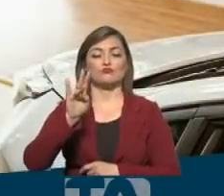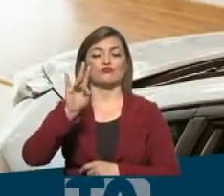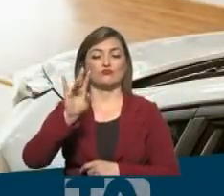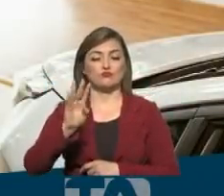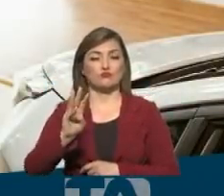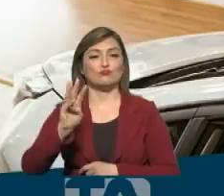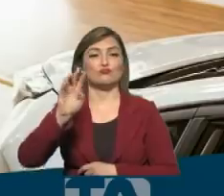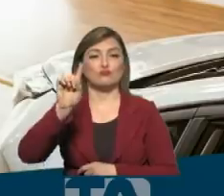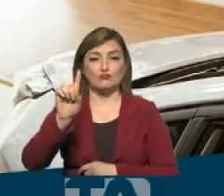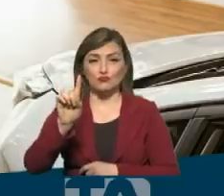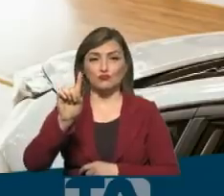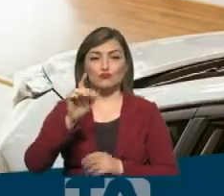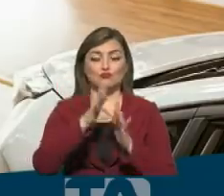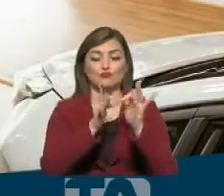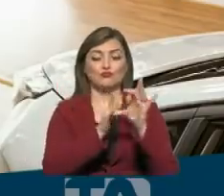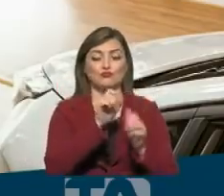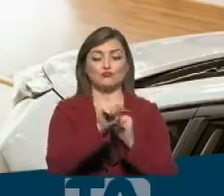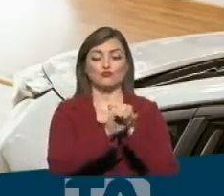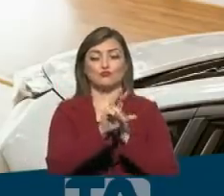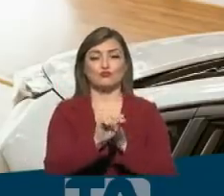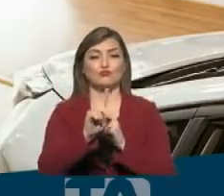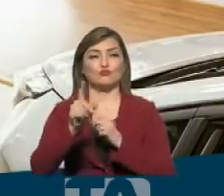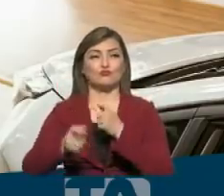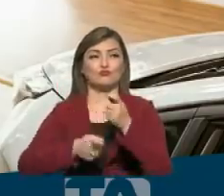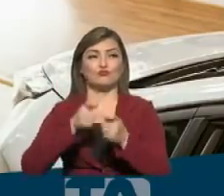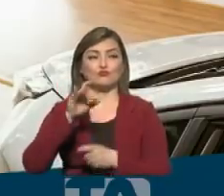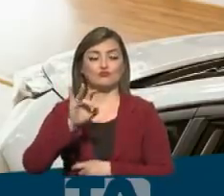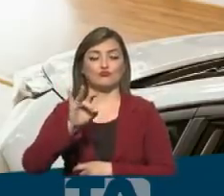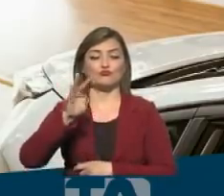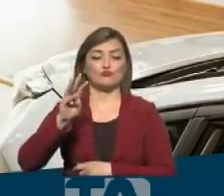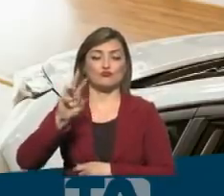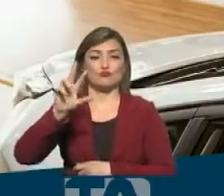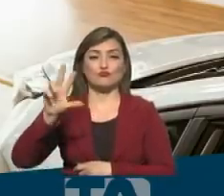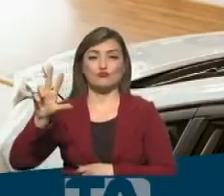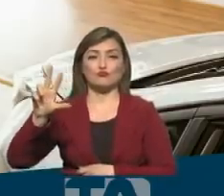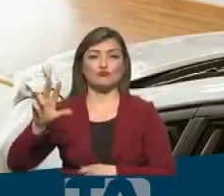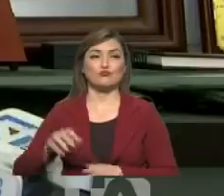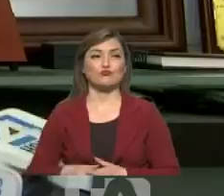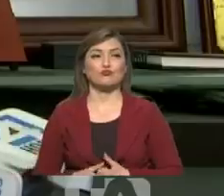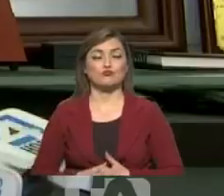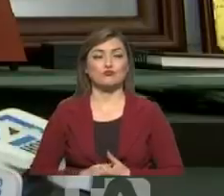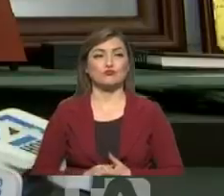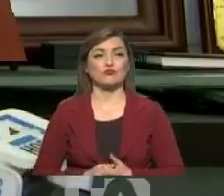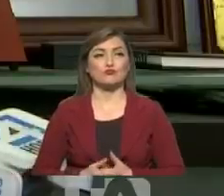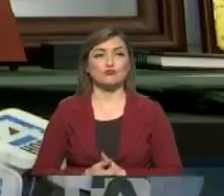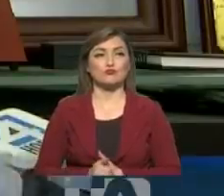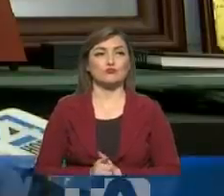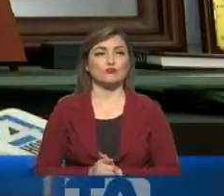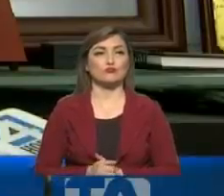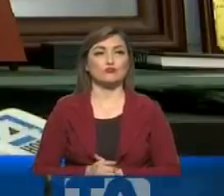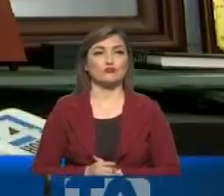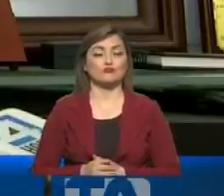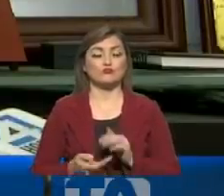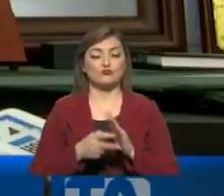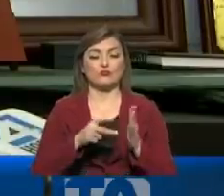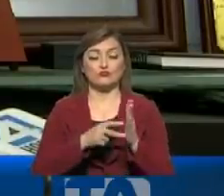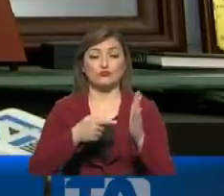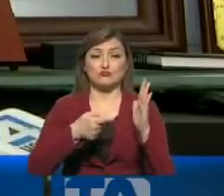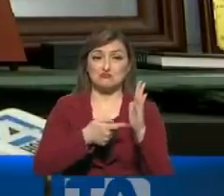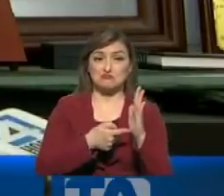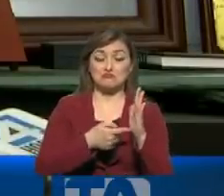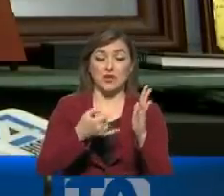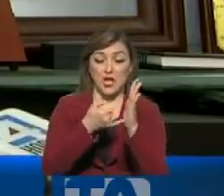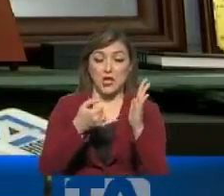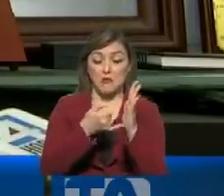unidades, mientras que en abril de 2021 el gremio vendió 8633 unidades. Eso significa IVA para el Estado, eso